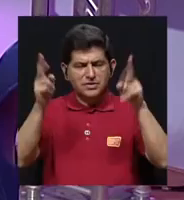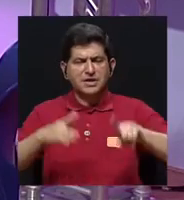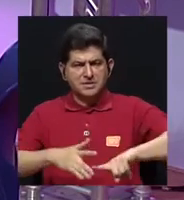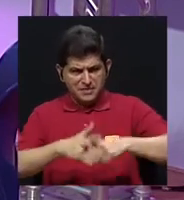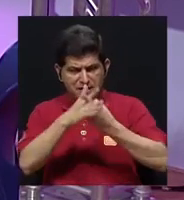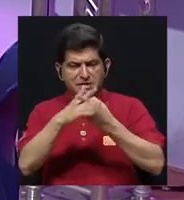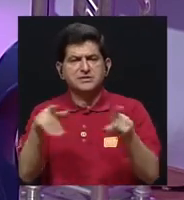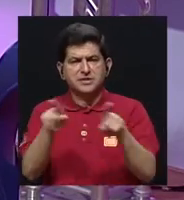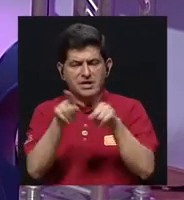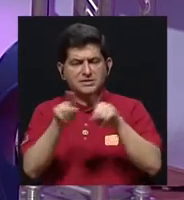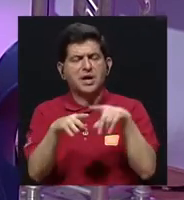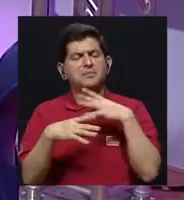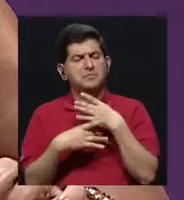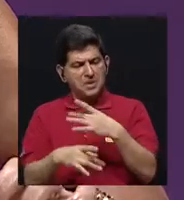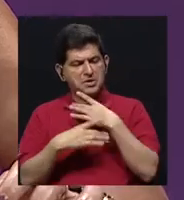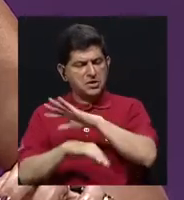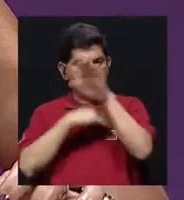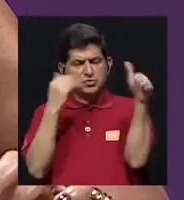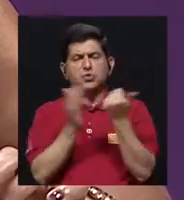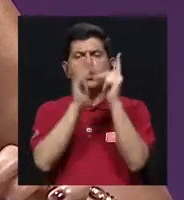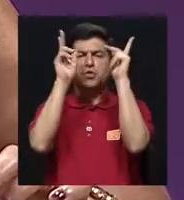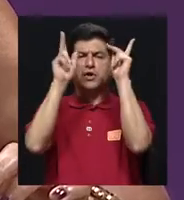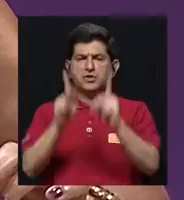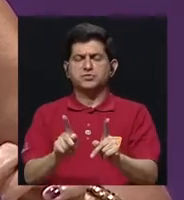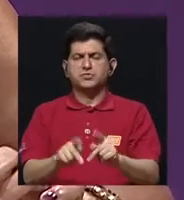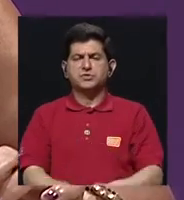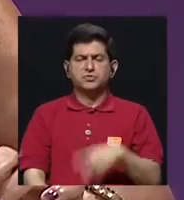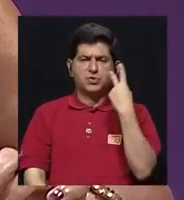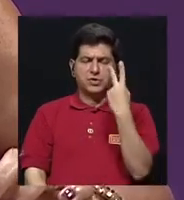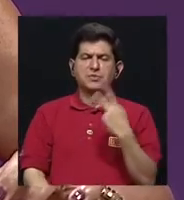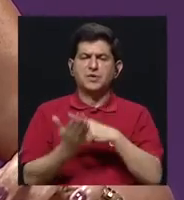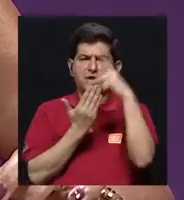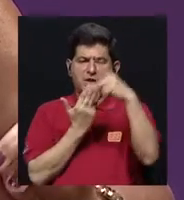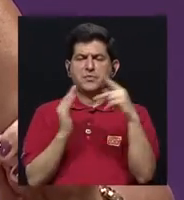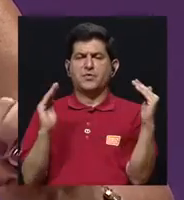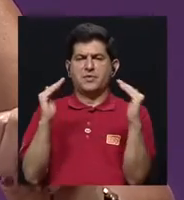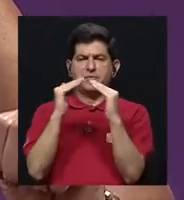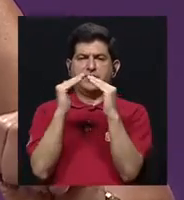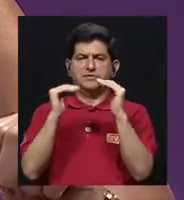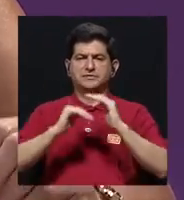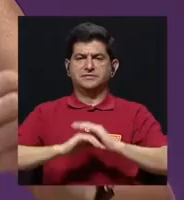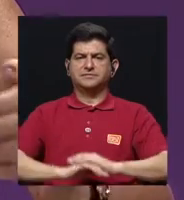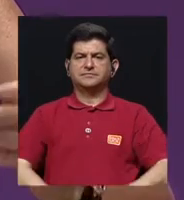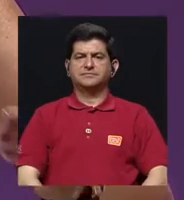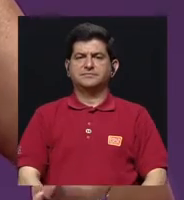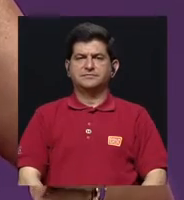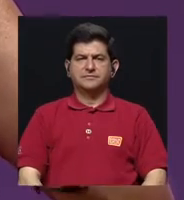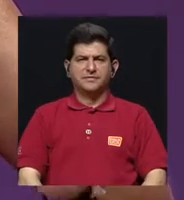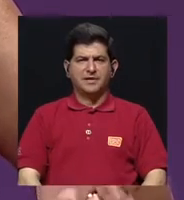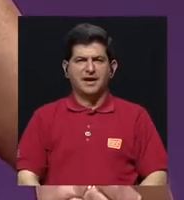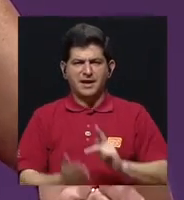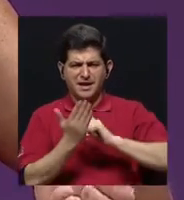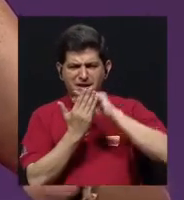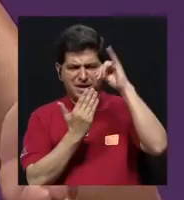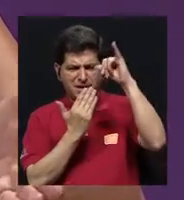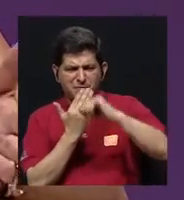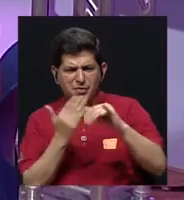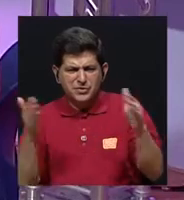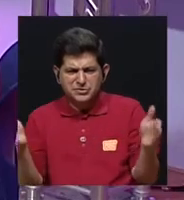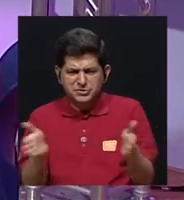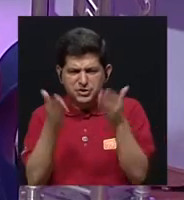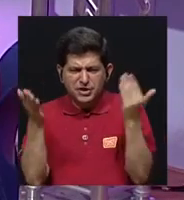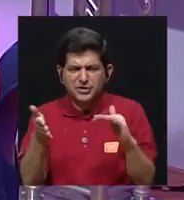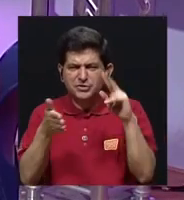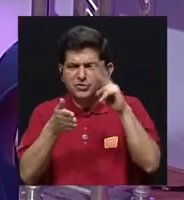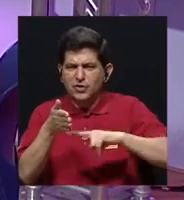estoy segura que va a ser de mucho interés para todas las personas que nos están viendo desde sus casas. ¿Cómo surgió este proyecto de fomento